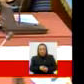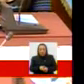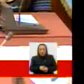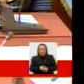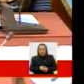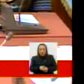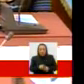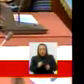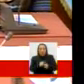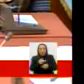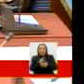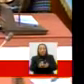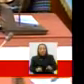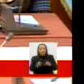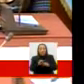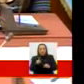con una línea determinada.